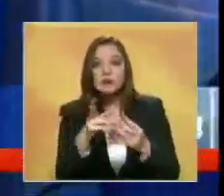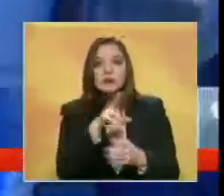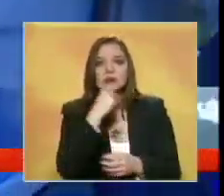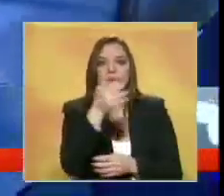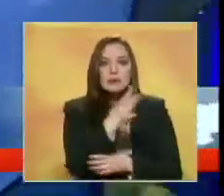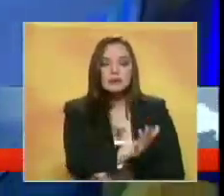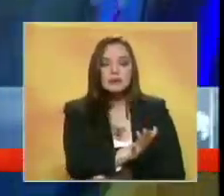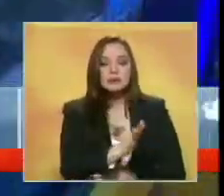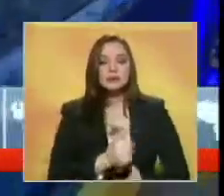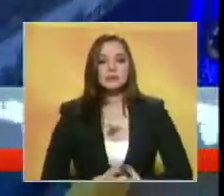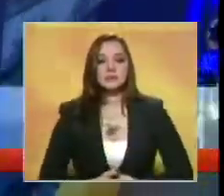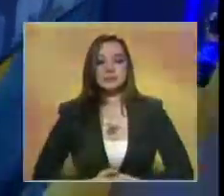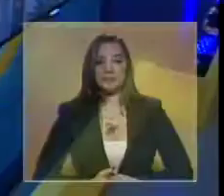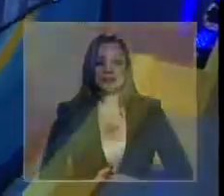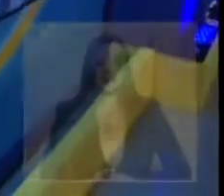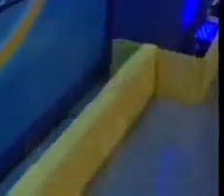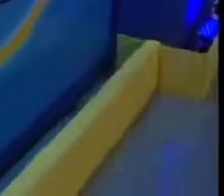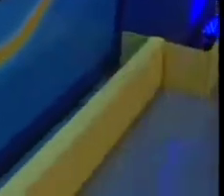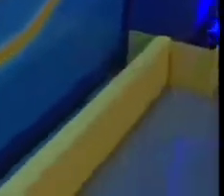muerte.